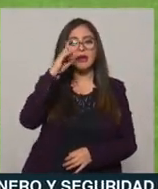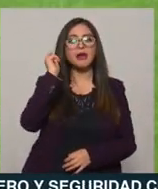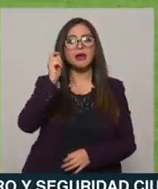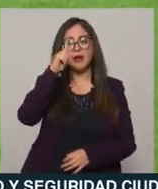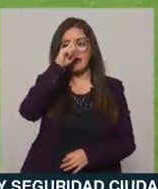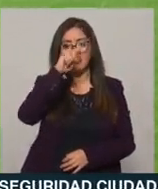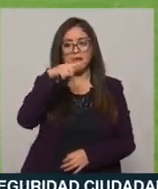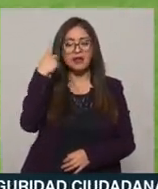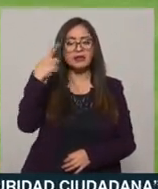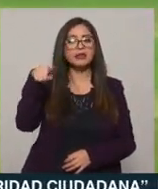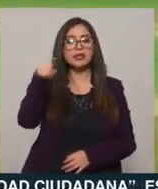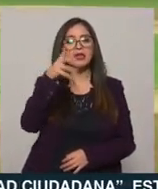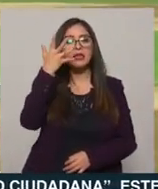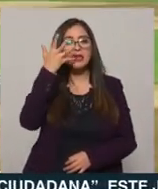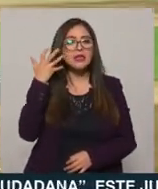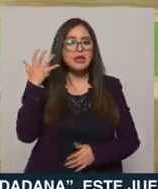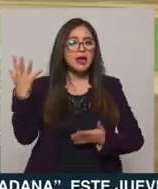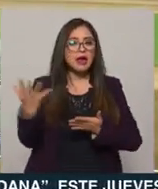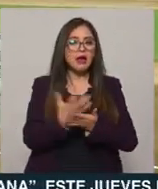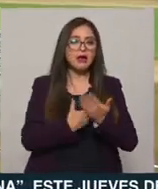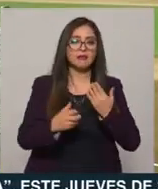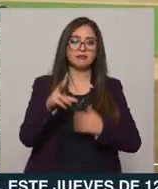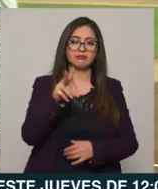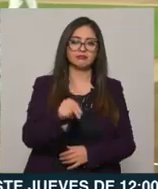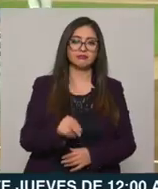Tigres llevarse la victoria el día de hoy.